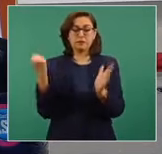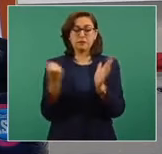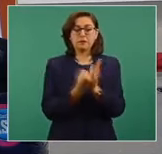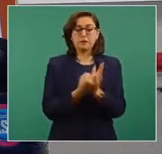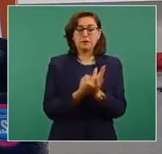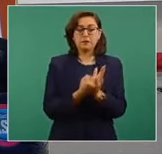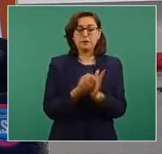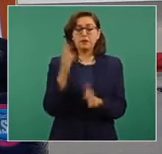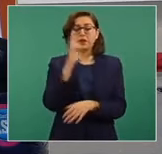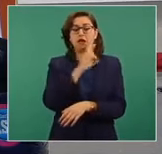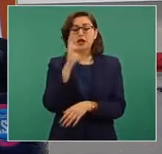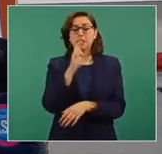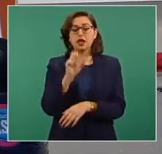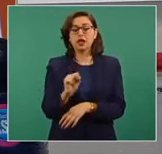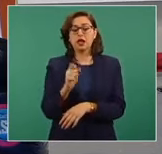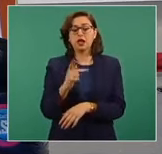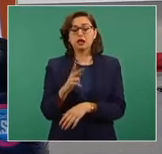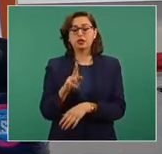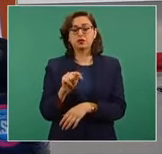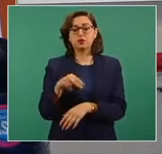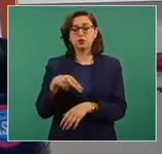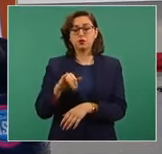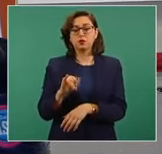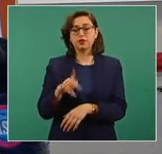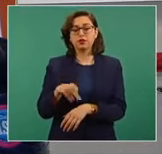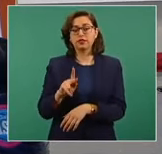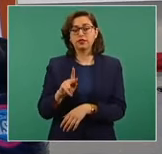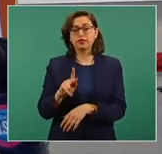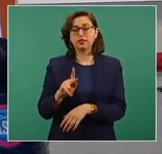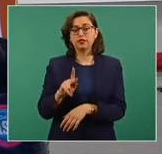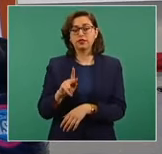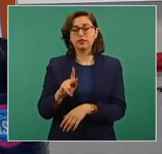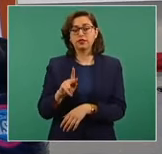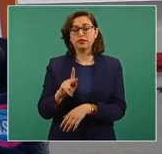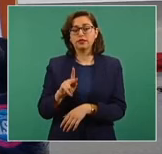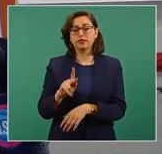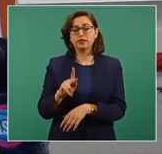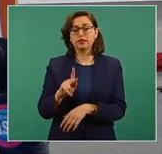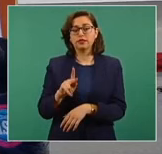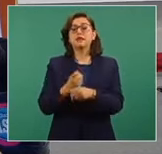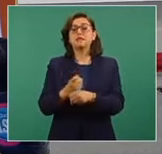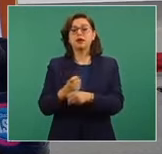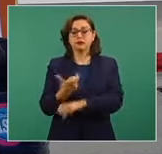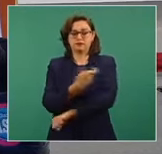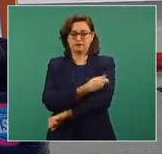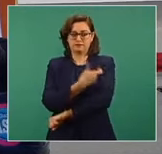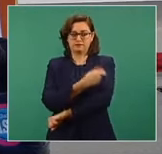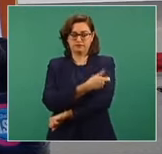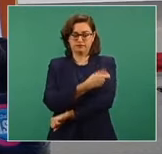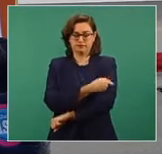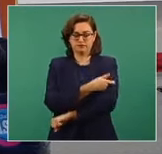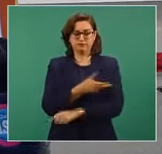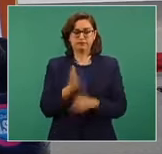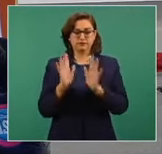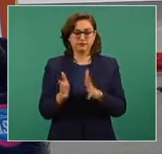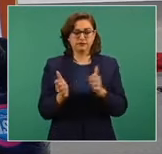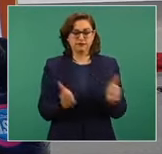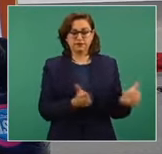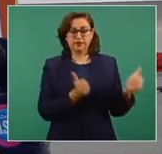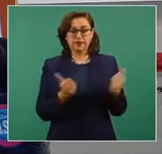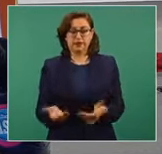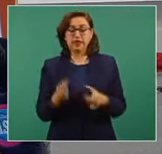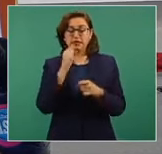primer componente, y estamos aquí ya atentos para recibir la segunda entrega de